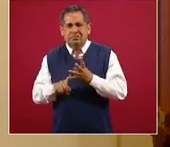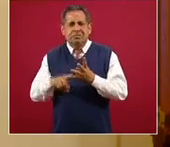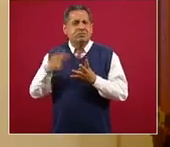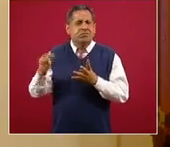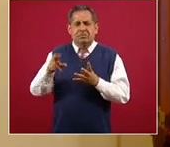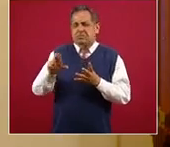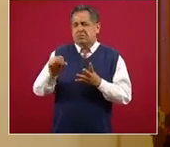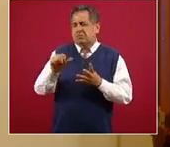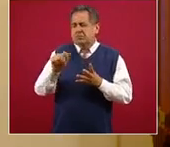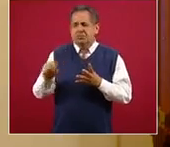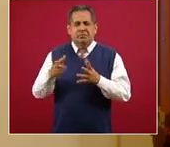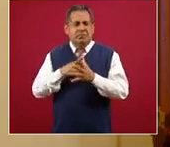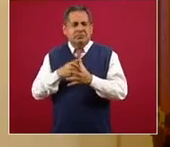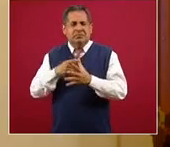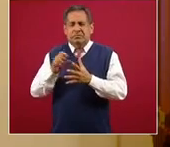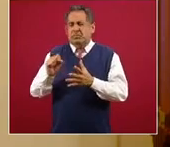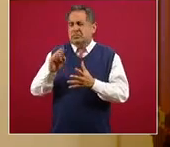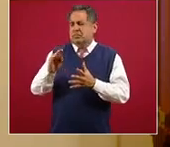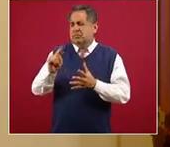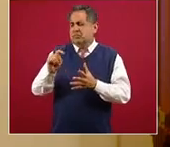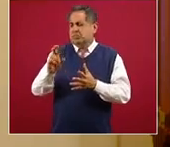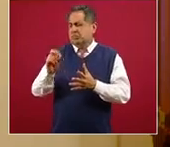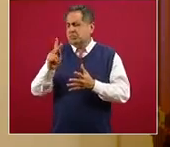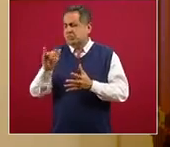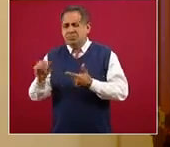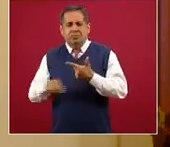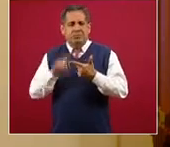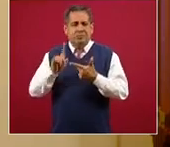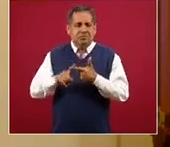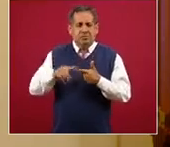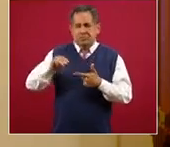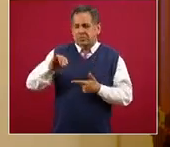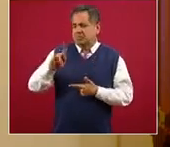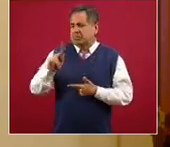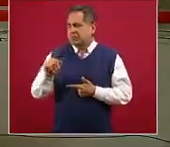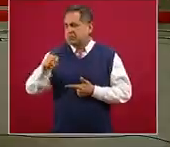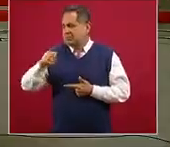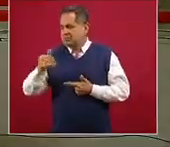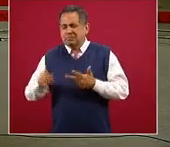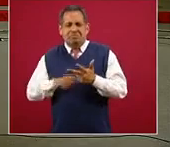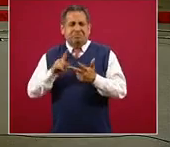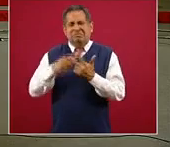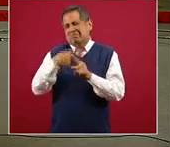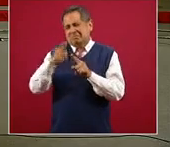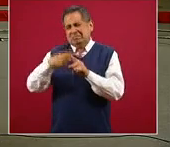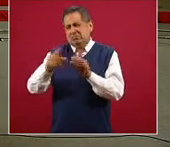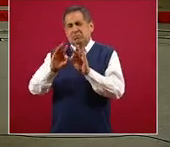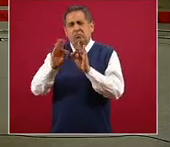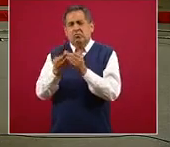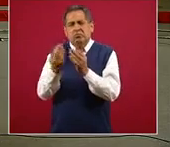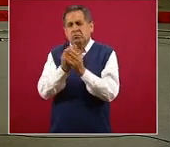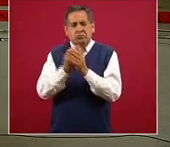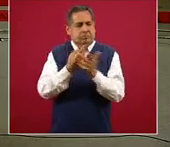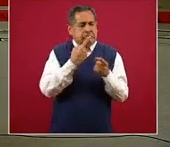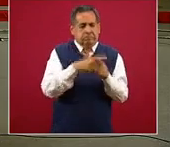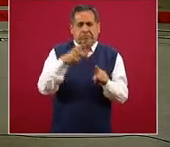Rosa Tumba Quema en trópico y subtrópico, el sistema de la Milpa Maya, el MIAF, entre otros.